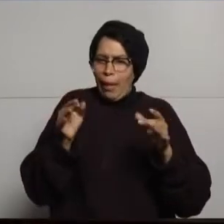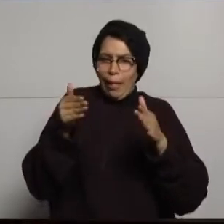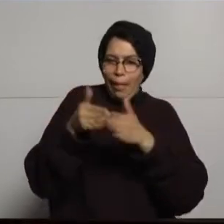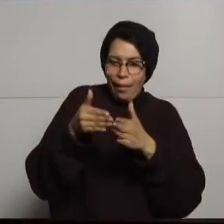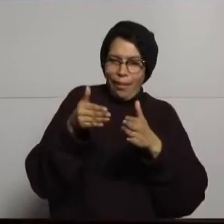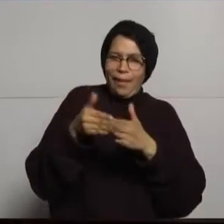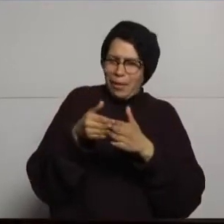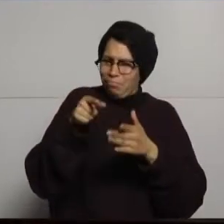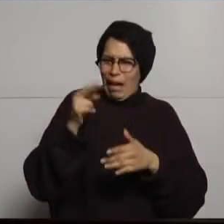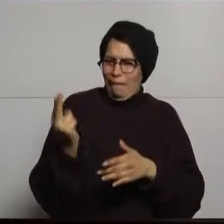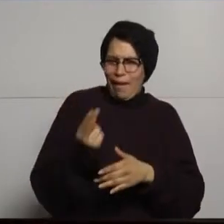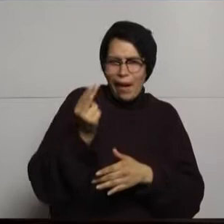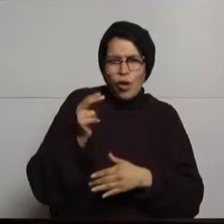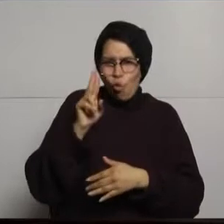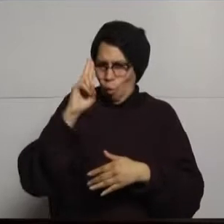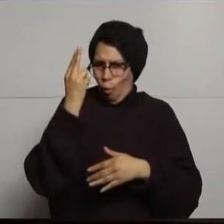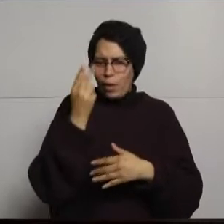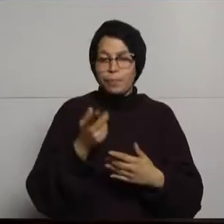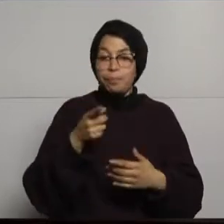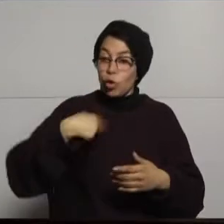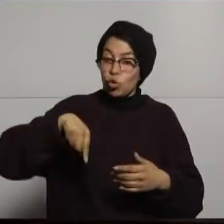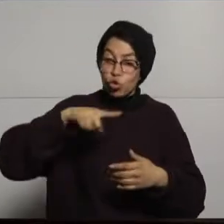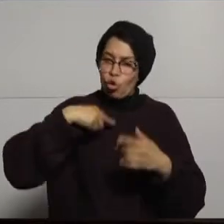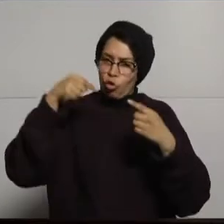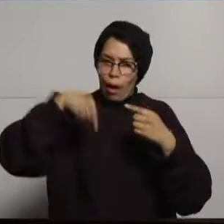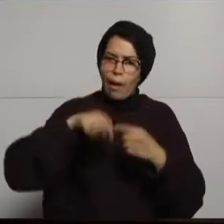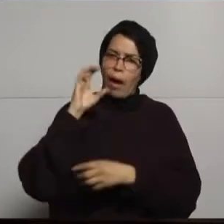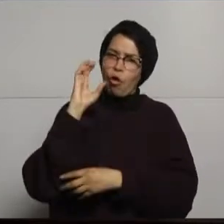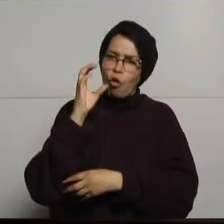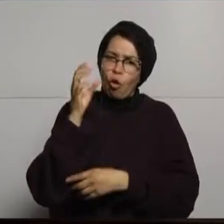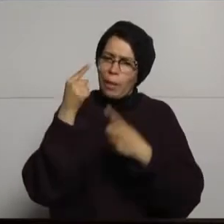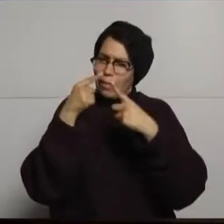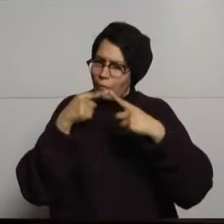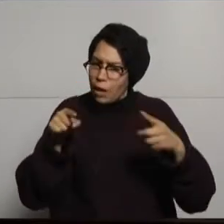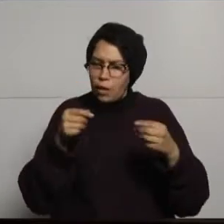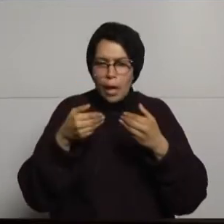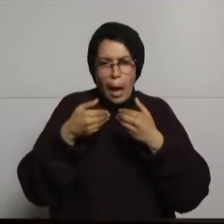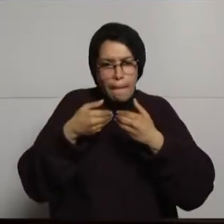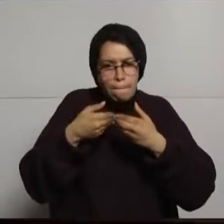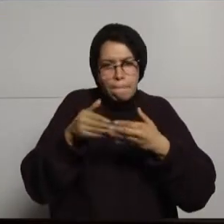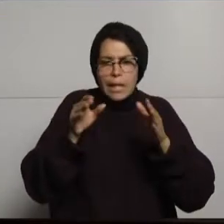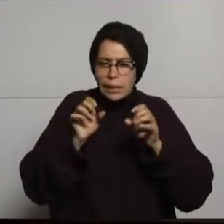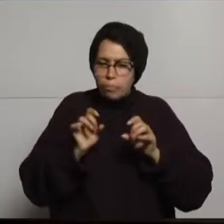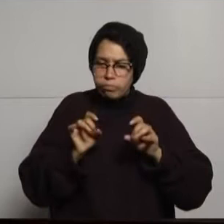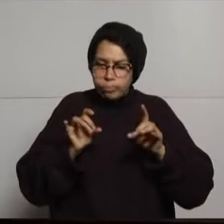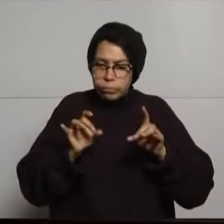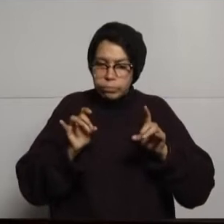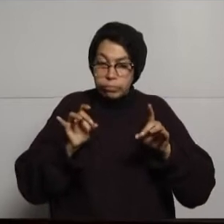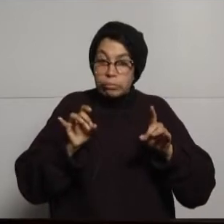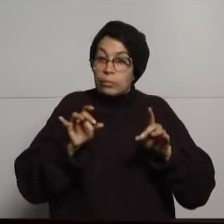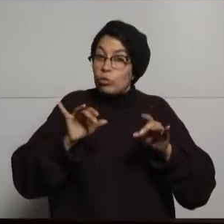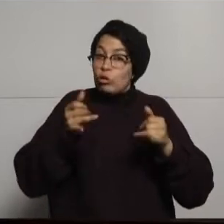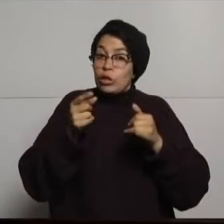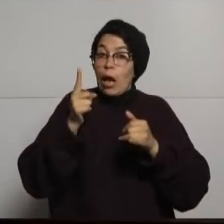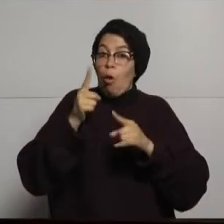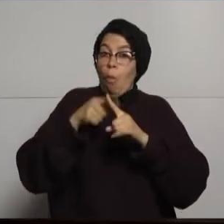cosa rarísima. Aquí en Colombia, por el contrario, la pandemia que empezó suave, hace un mes vamos en subida y con